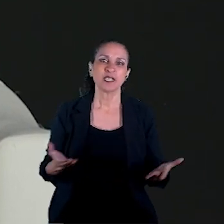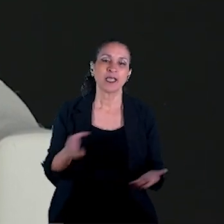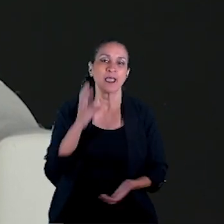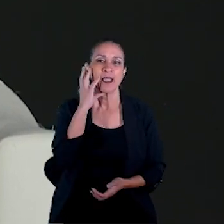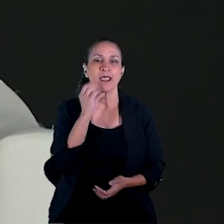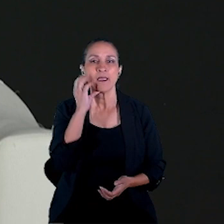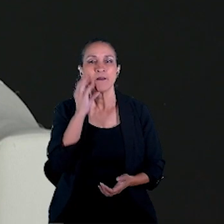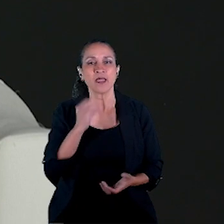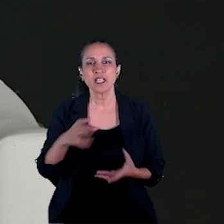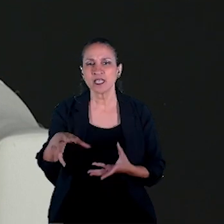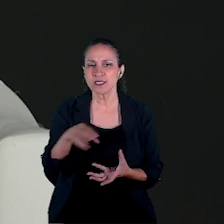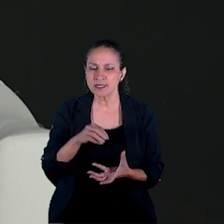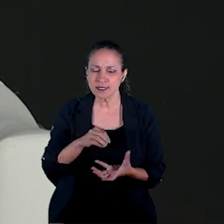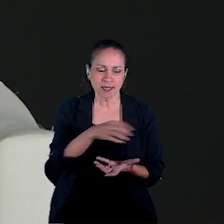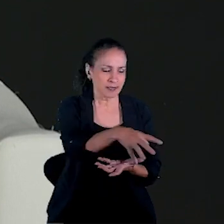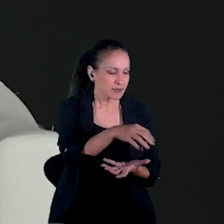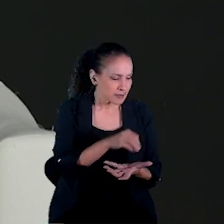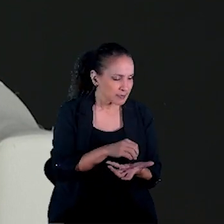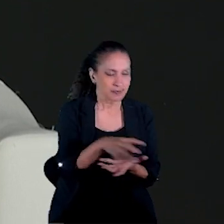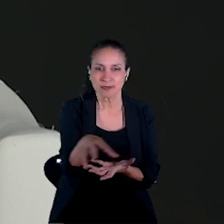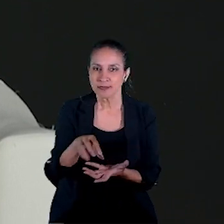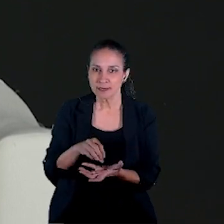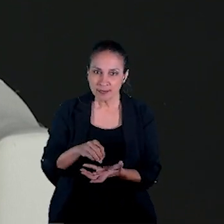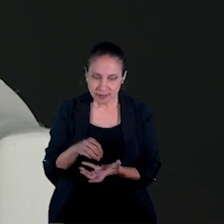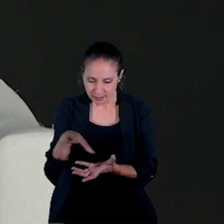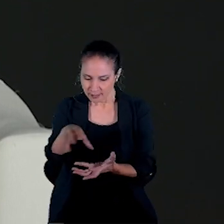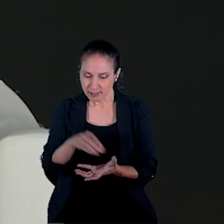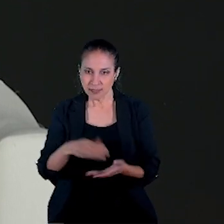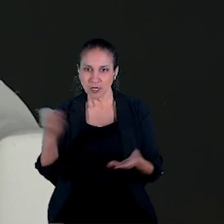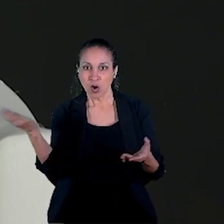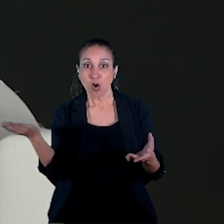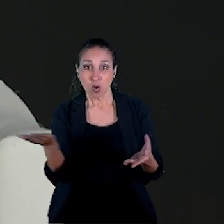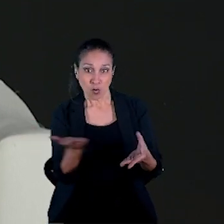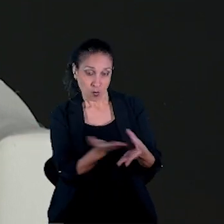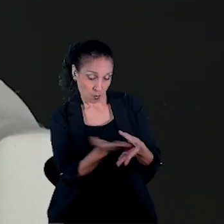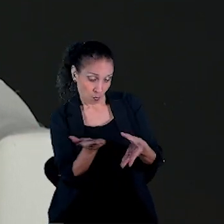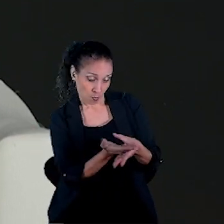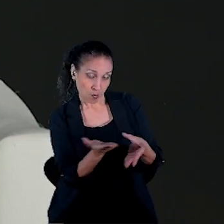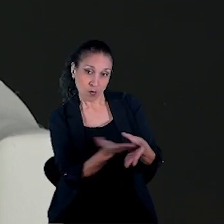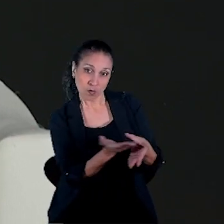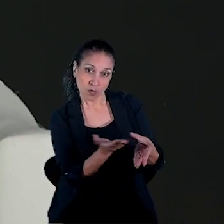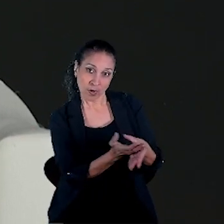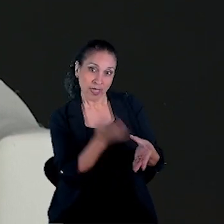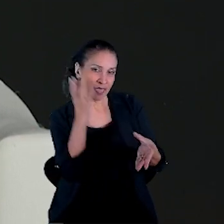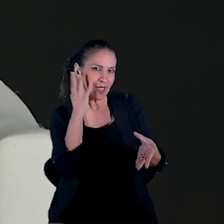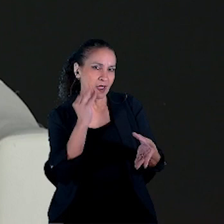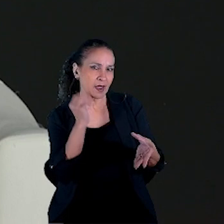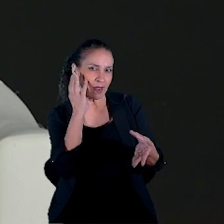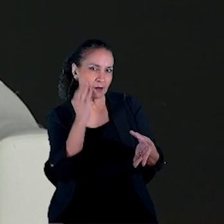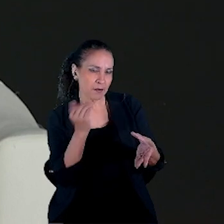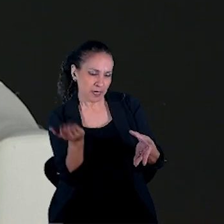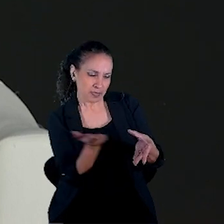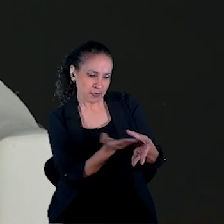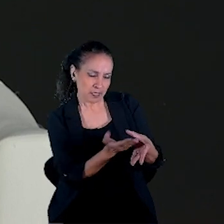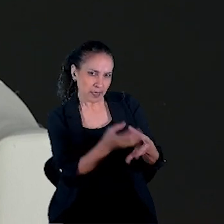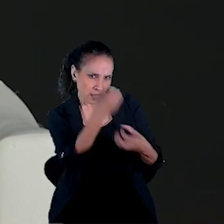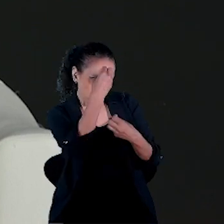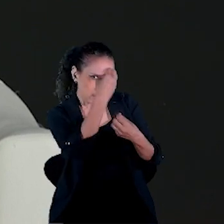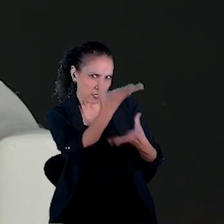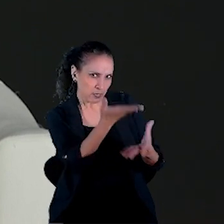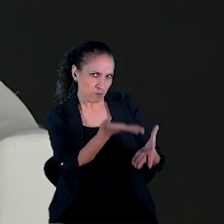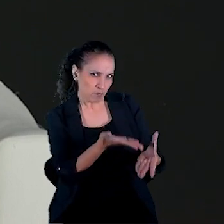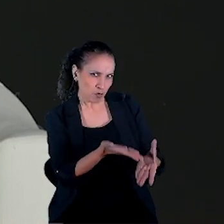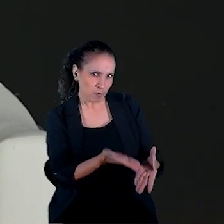eh logramos tener un gran portafolio con señalización con información Se le dio todo un acompañamiento a estos